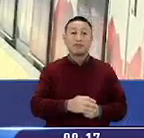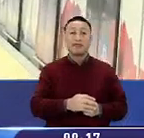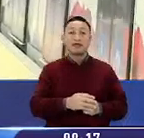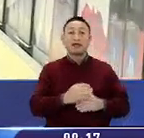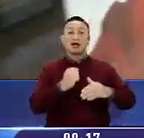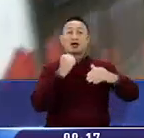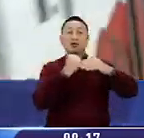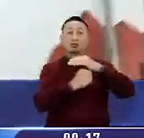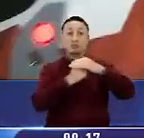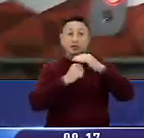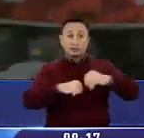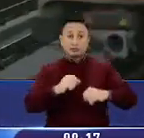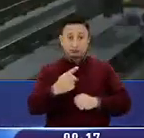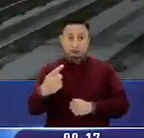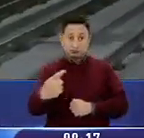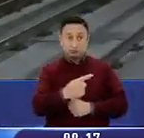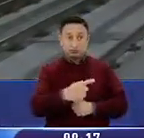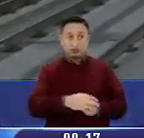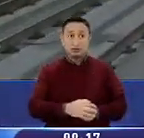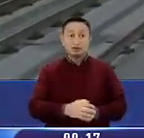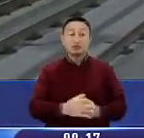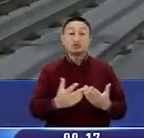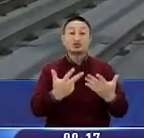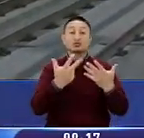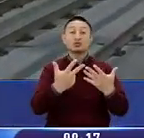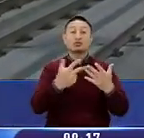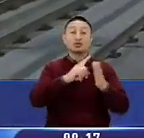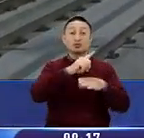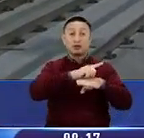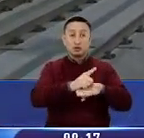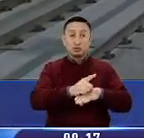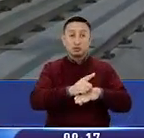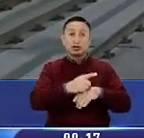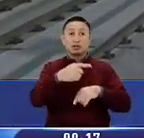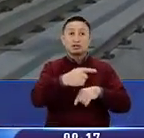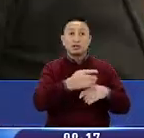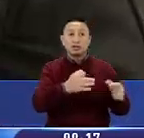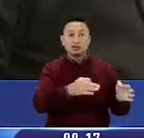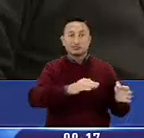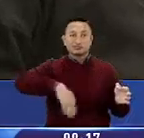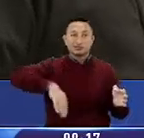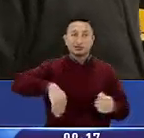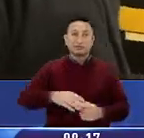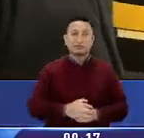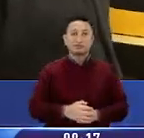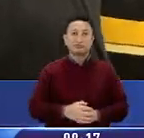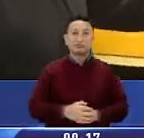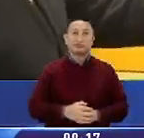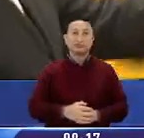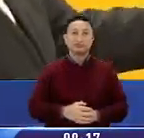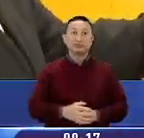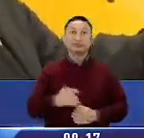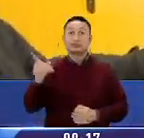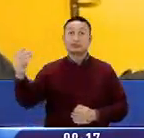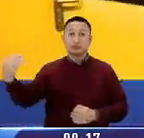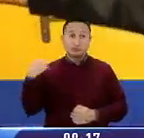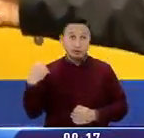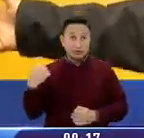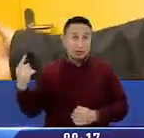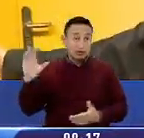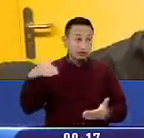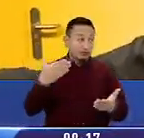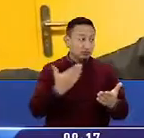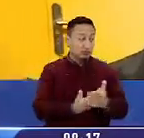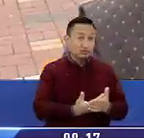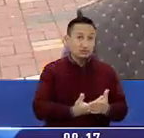fue detectado. Eso retrasó en 8 minutos el intervalo de llegada de los trenes. No un aviso acá arriba, espera uno llegar.